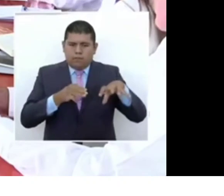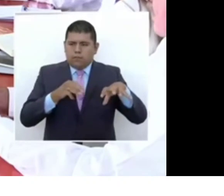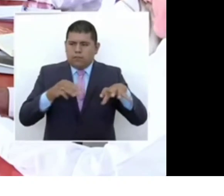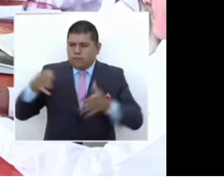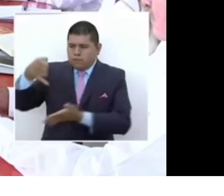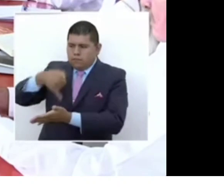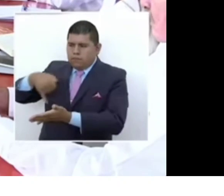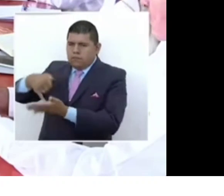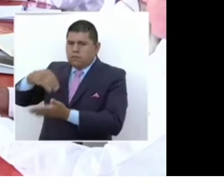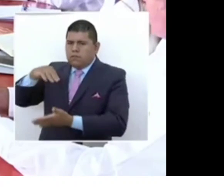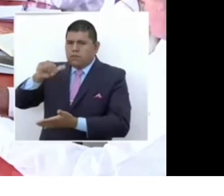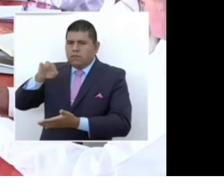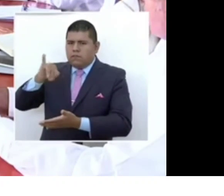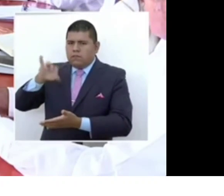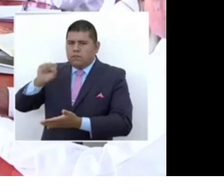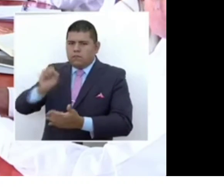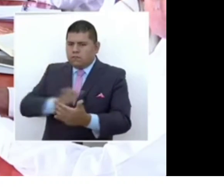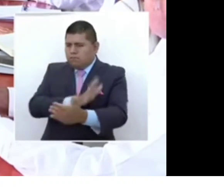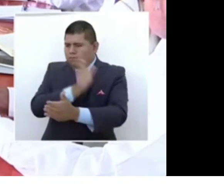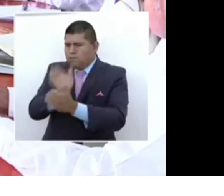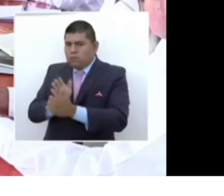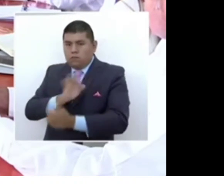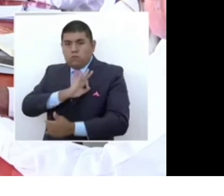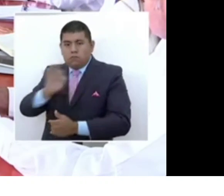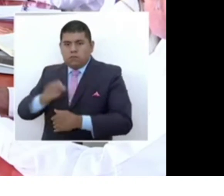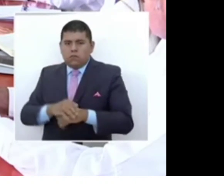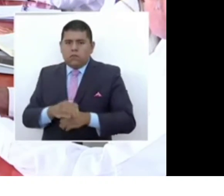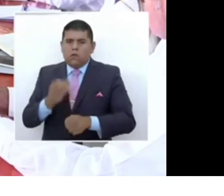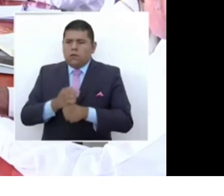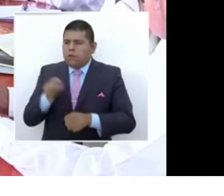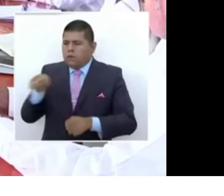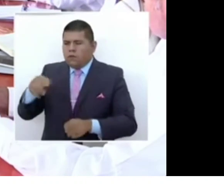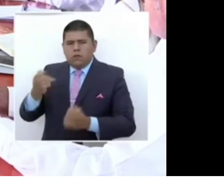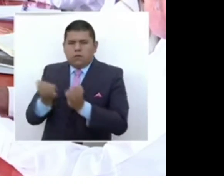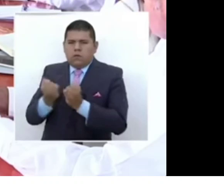Marías. Ya se está trabajando en el Museo